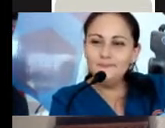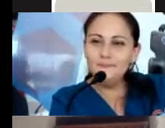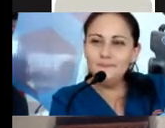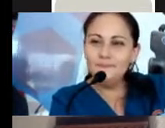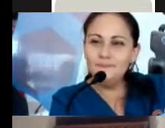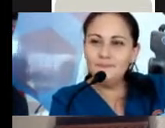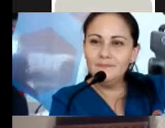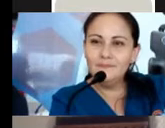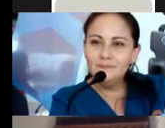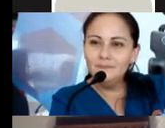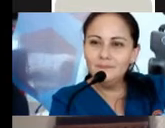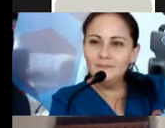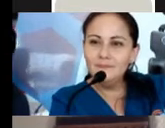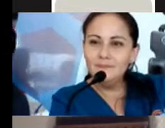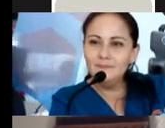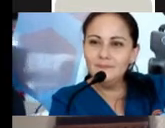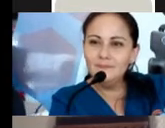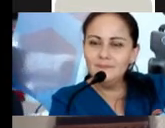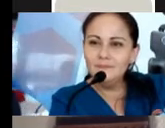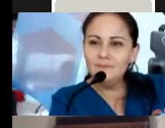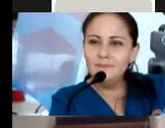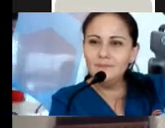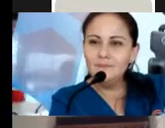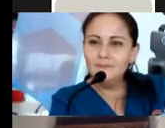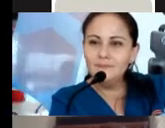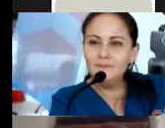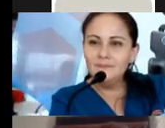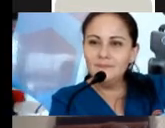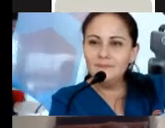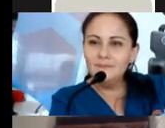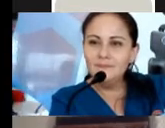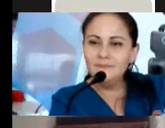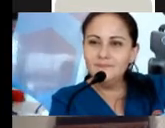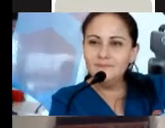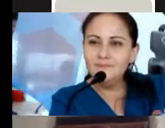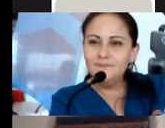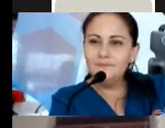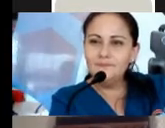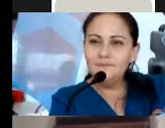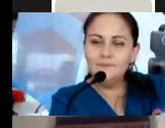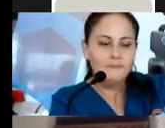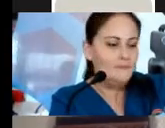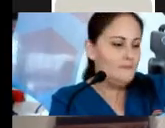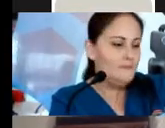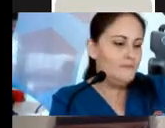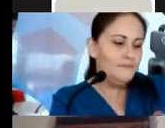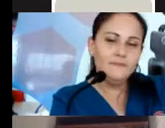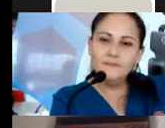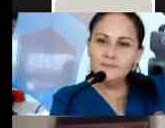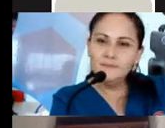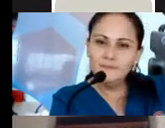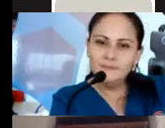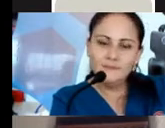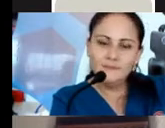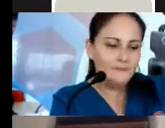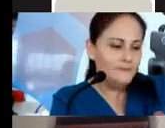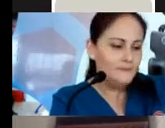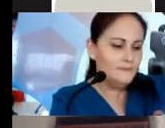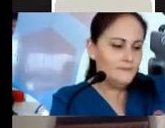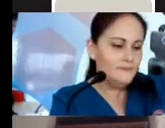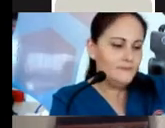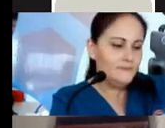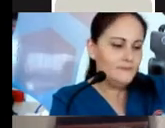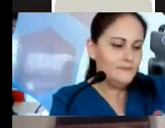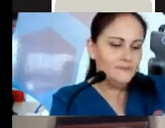puede ser con un mentón, puede ser con un sistema proximal, es decir, todo lo que vieron también los que participaron del curso de